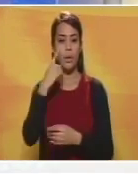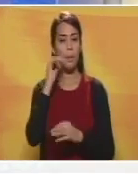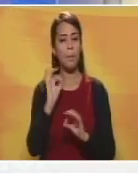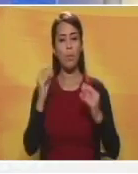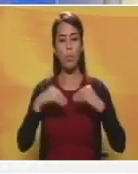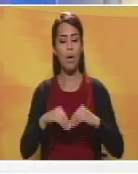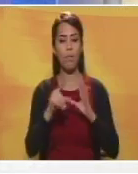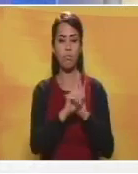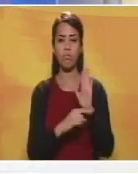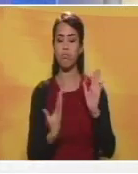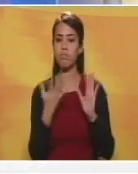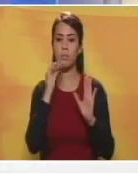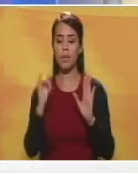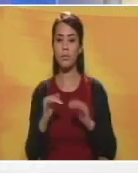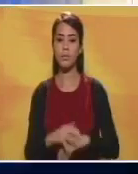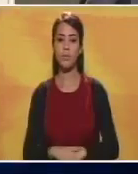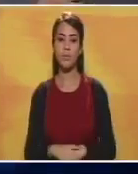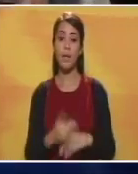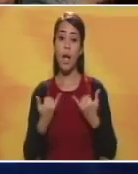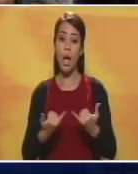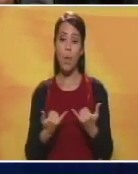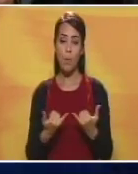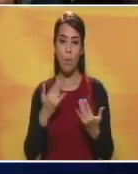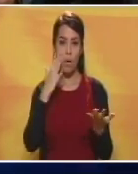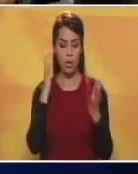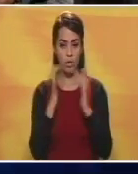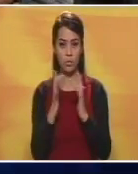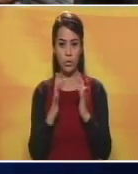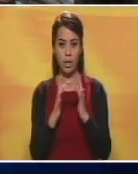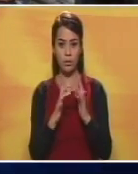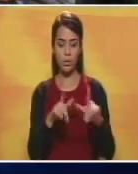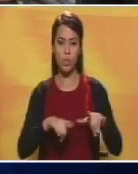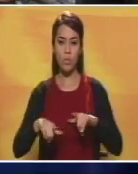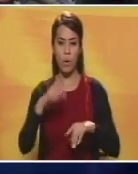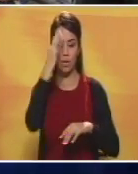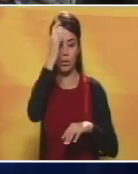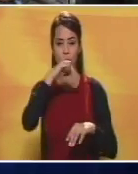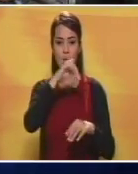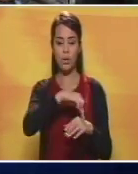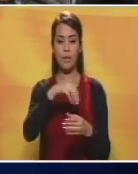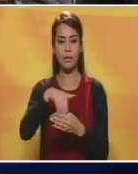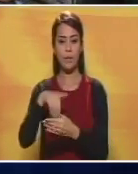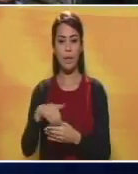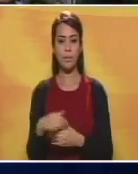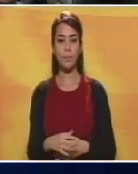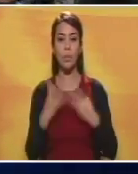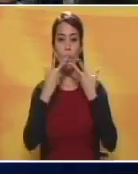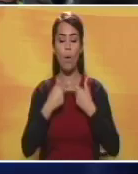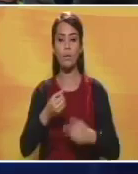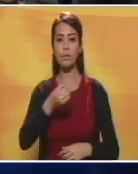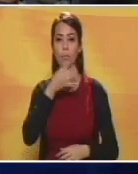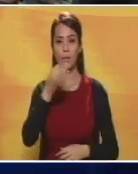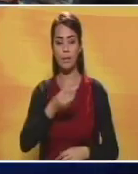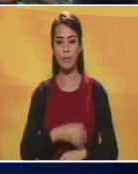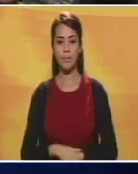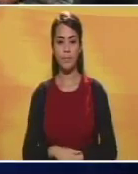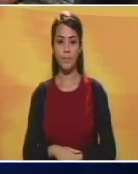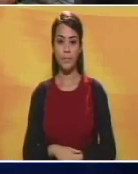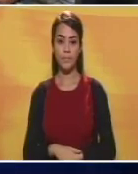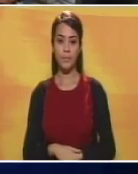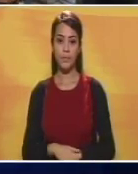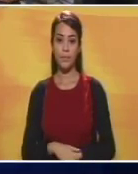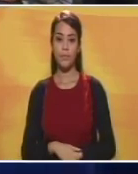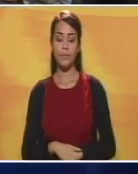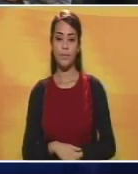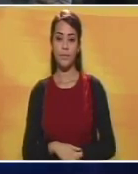de Garantías Electorales. Manuel Covela se encuentra en vivo en la sede del Poder Electoral y nos cuenta más. Adelante, Manuel, buenas tardes.